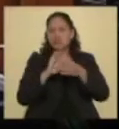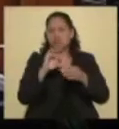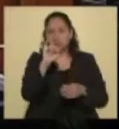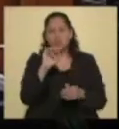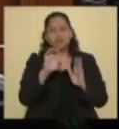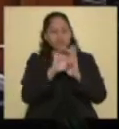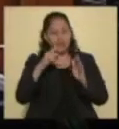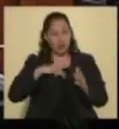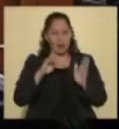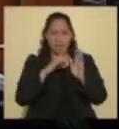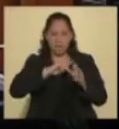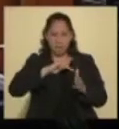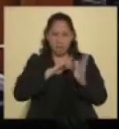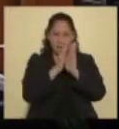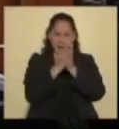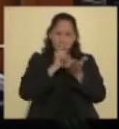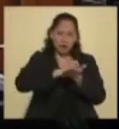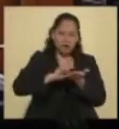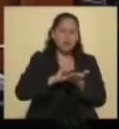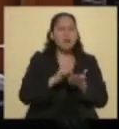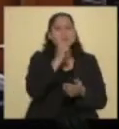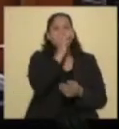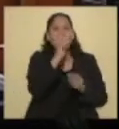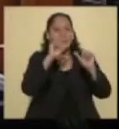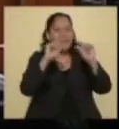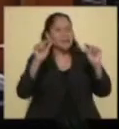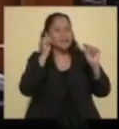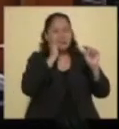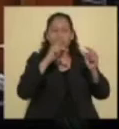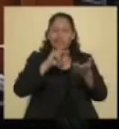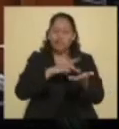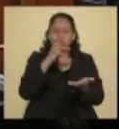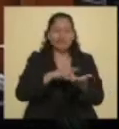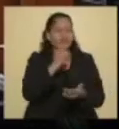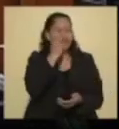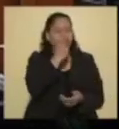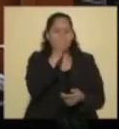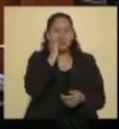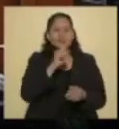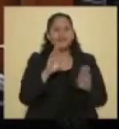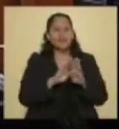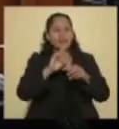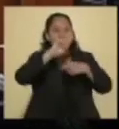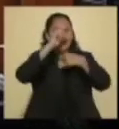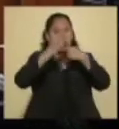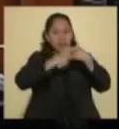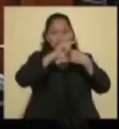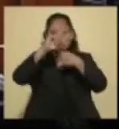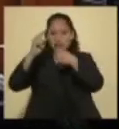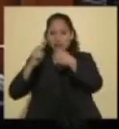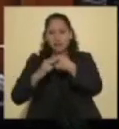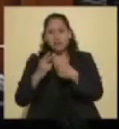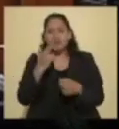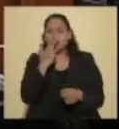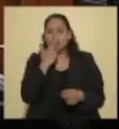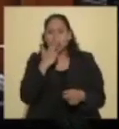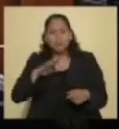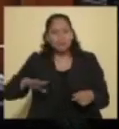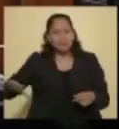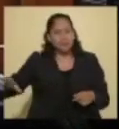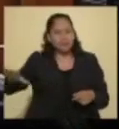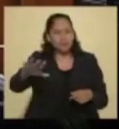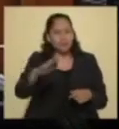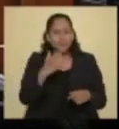uno de mis libros hablo de una frase que siempre la repito en los discursos: las naciones que mejor preserven su